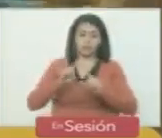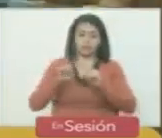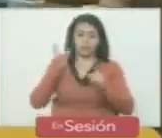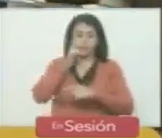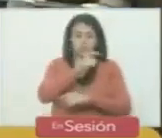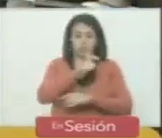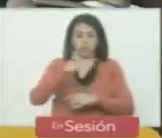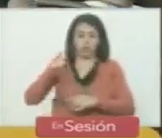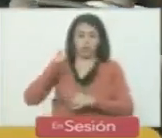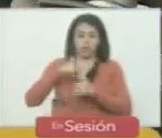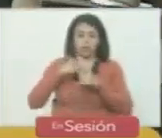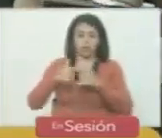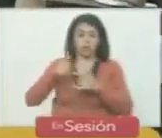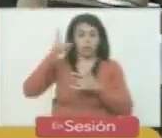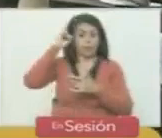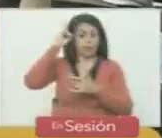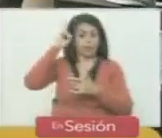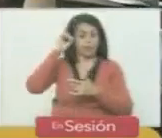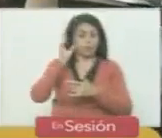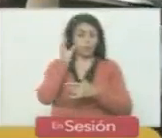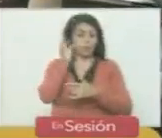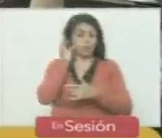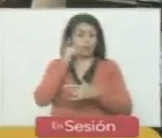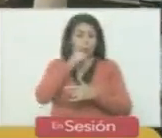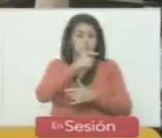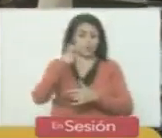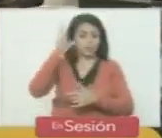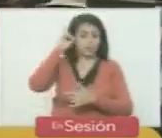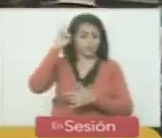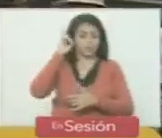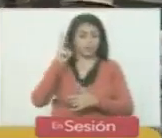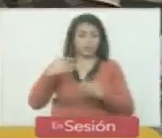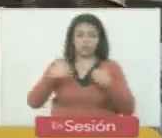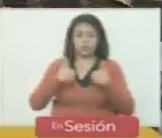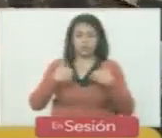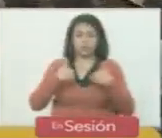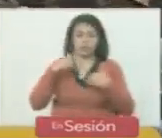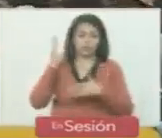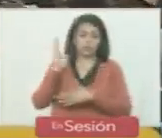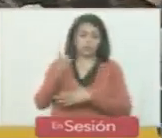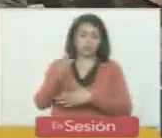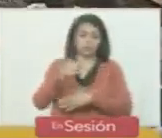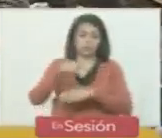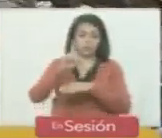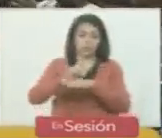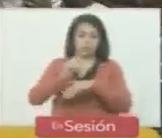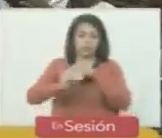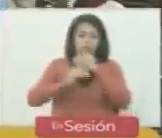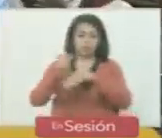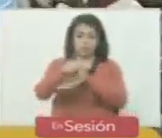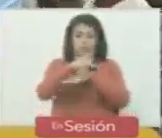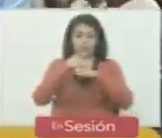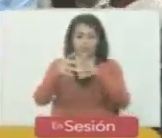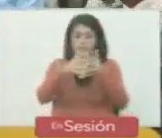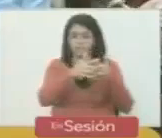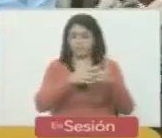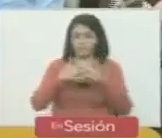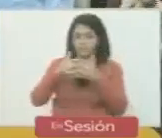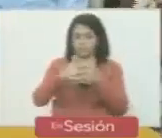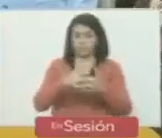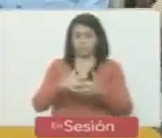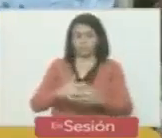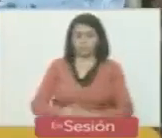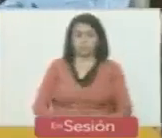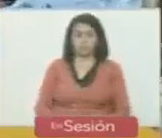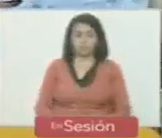pueblos indígenas, el pueblo mujer de los pueblos indígenas, somos víctimas de las sanciones unilaterales del gobierno de los Estados Unidos de